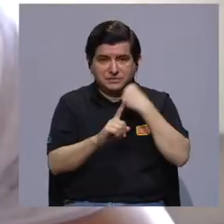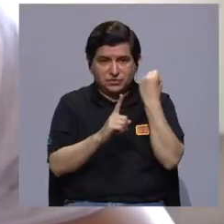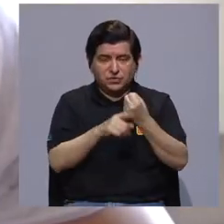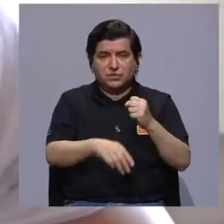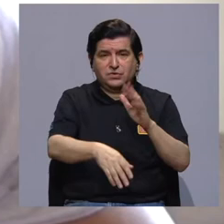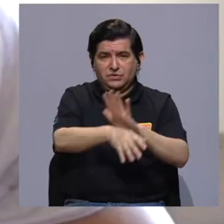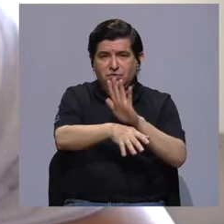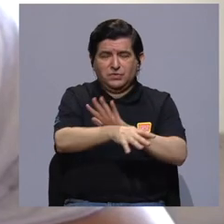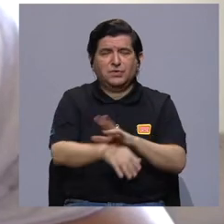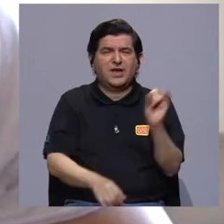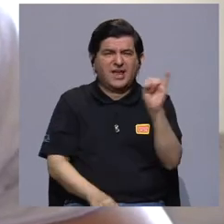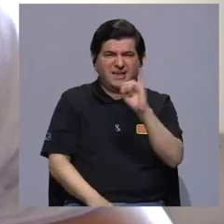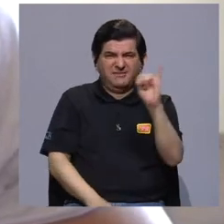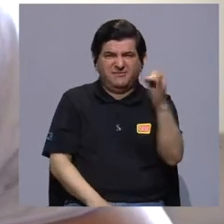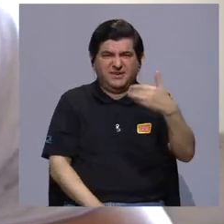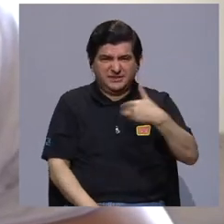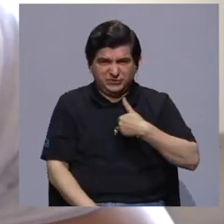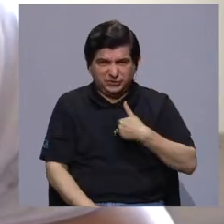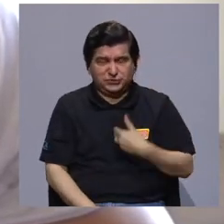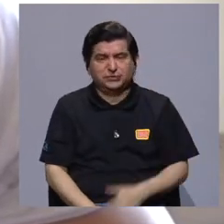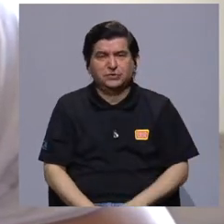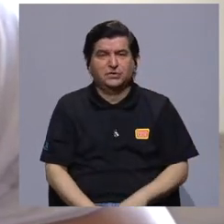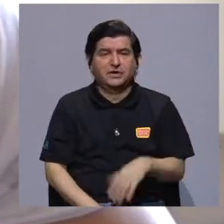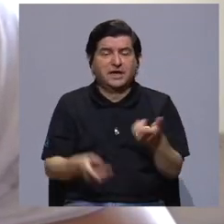heridas están infectadas con